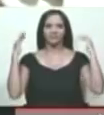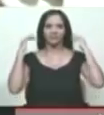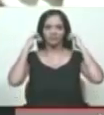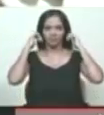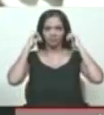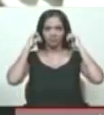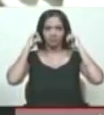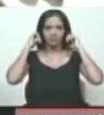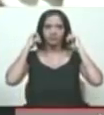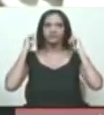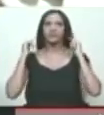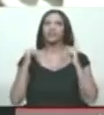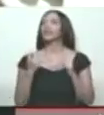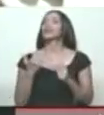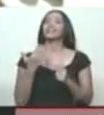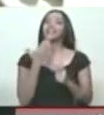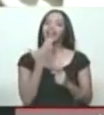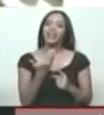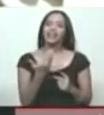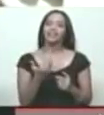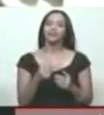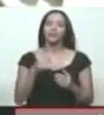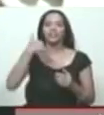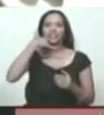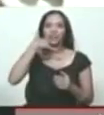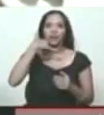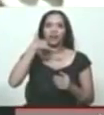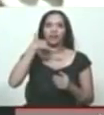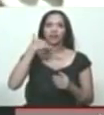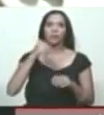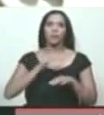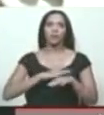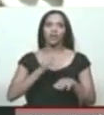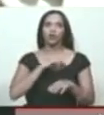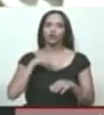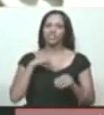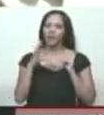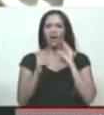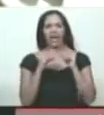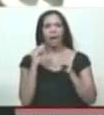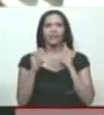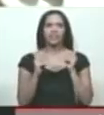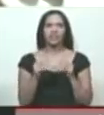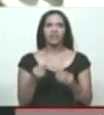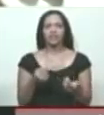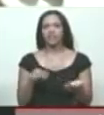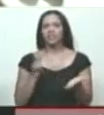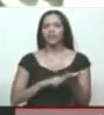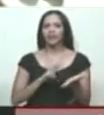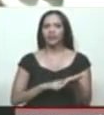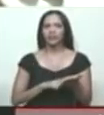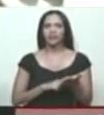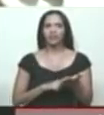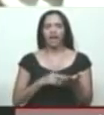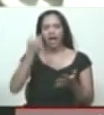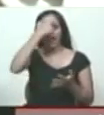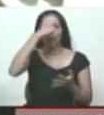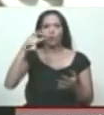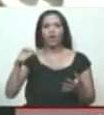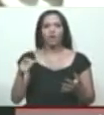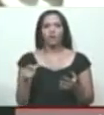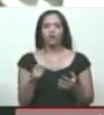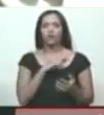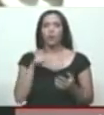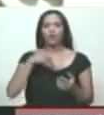principio darle las gracias por esta llamada, porque nosotros estábamos conversando, ¿no? Y en verdad, al pueblo,